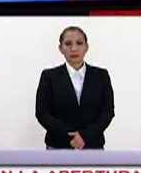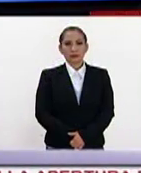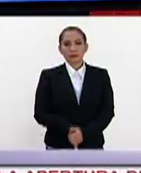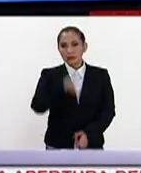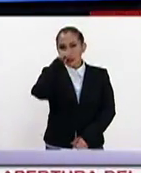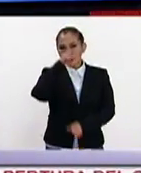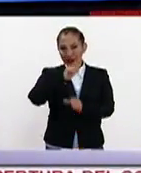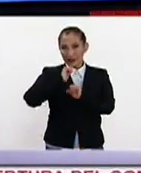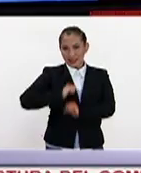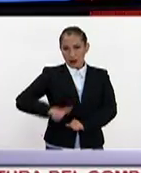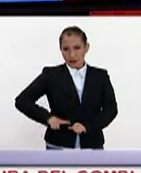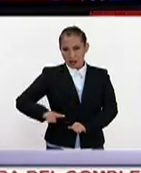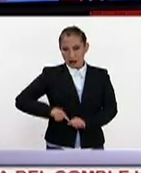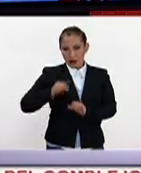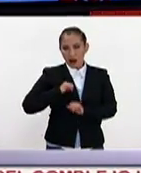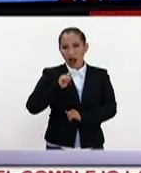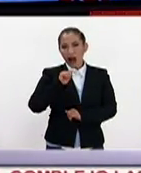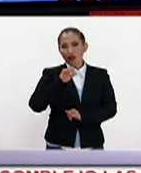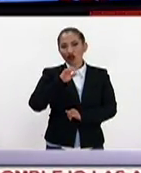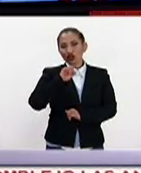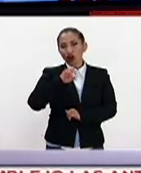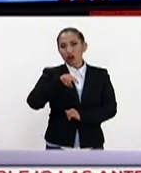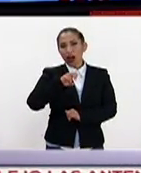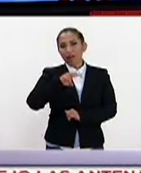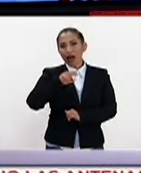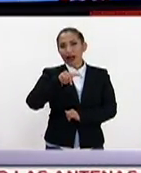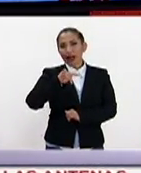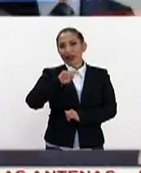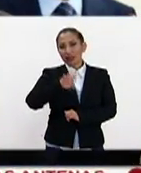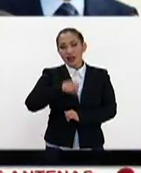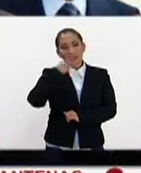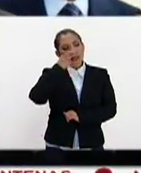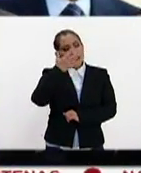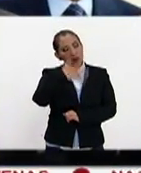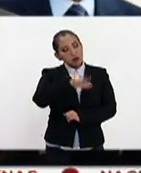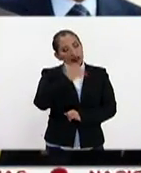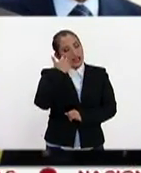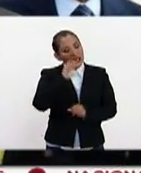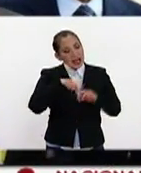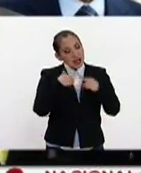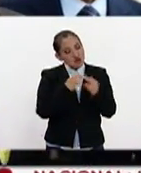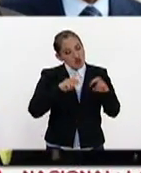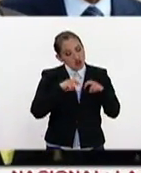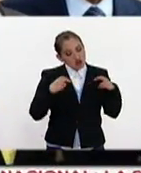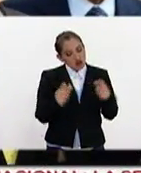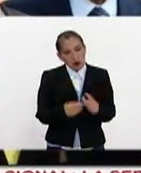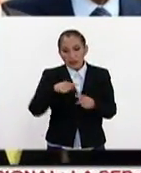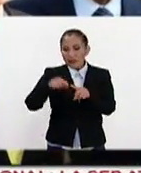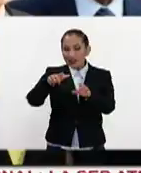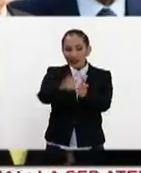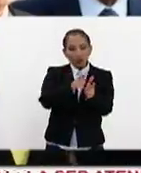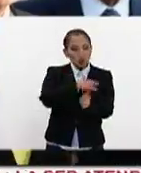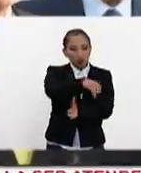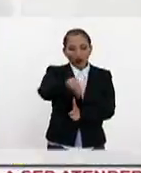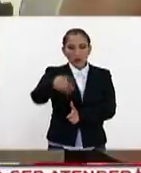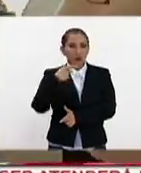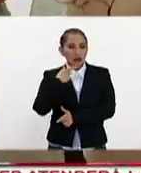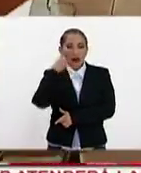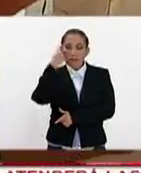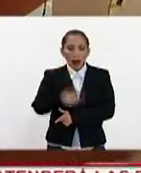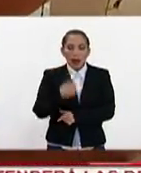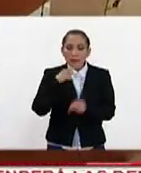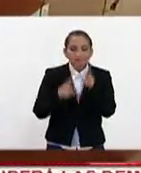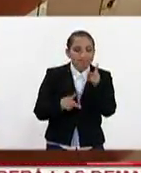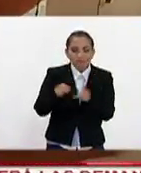El secretario de Gobernación, Alfonso Navarrete Prida, anunció que va a buscar una mesa de diálogo con las diversas corrientes políticas, dice él,